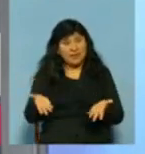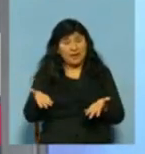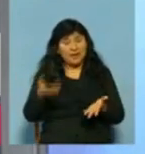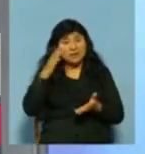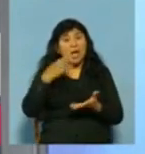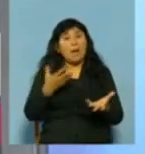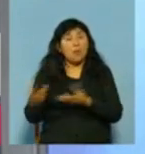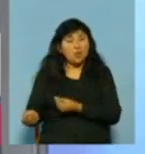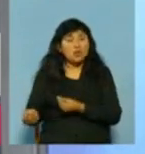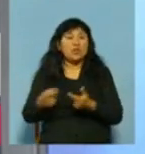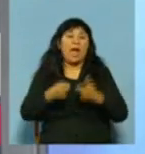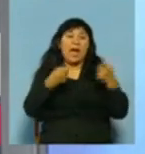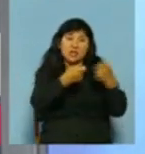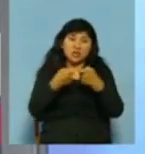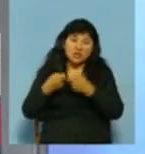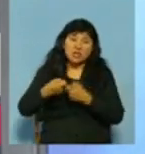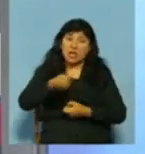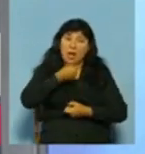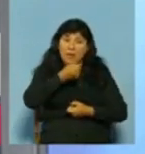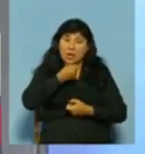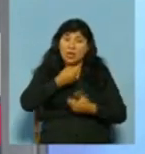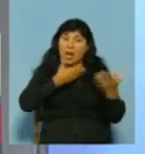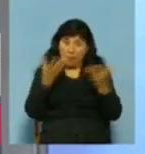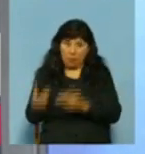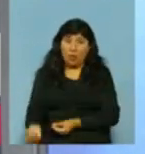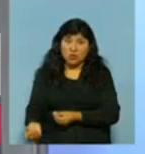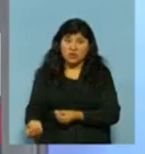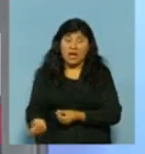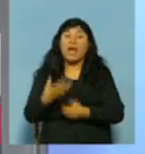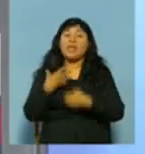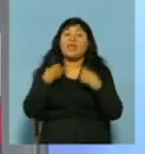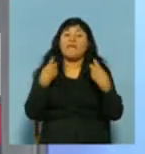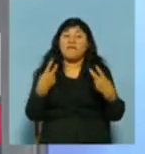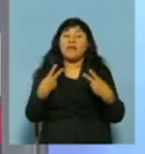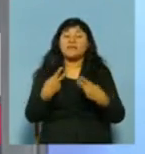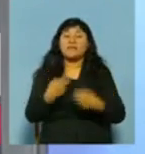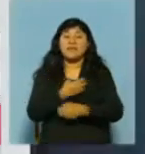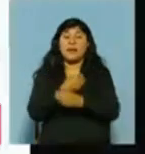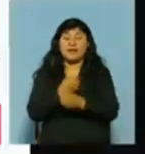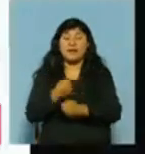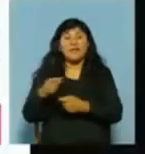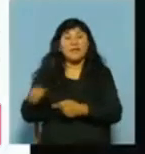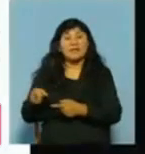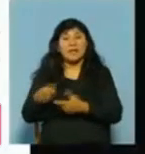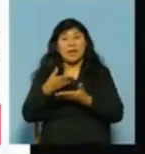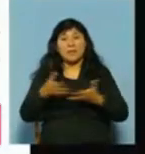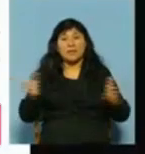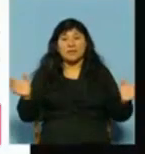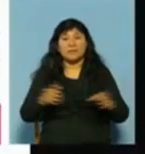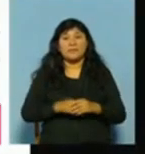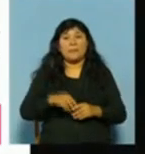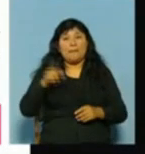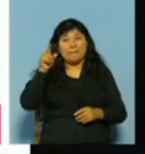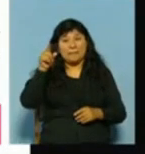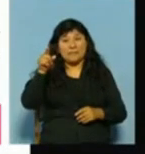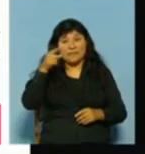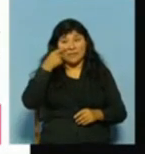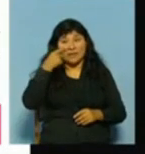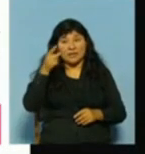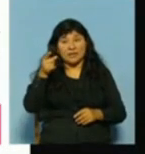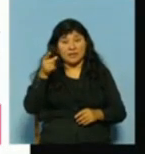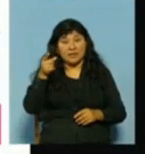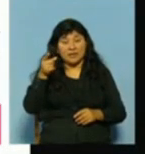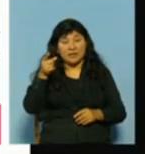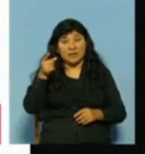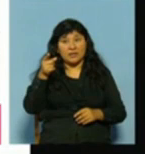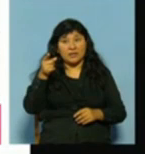diferentes asociaciones de periodistas se han pronunciado en defensa de la libertad de expresión. Y sobre todo en este momento, ya